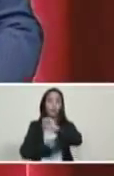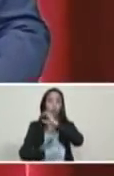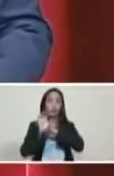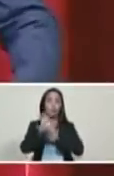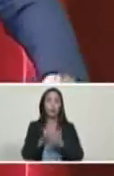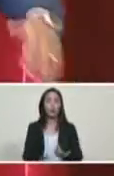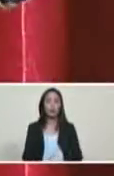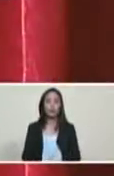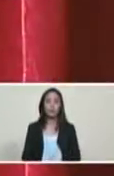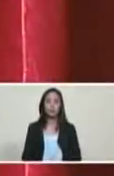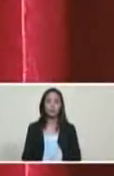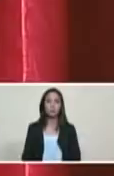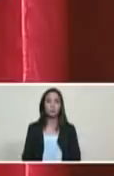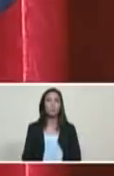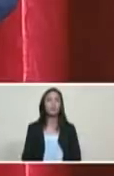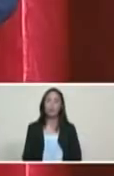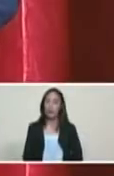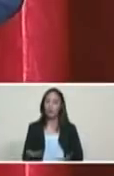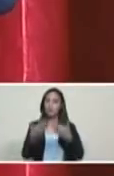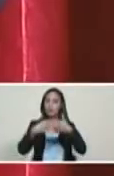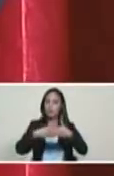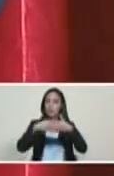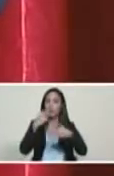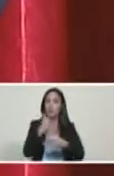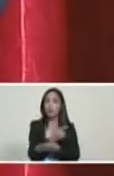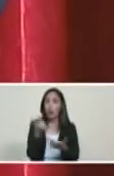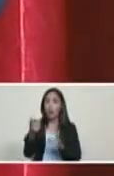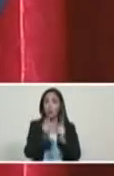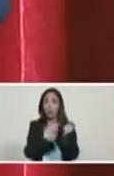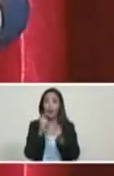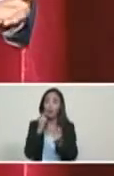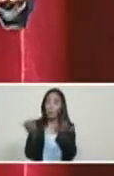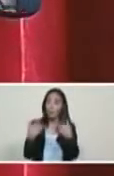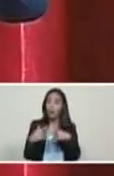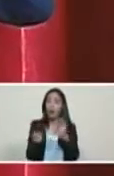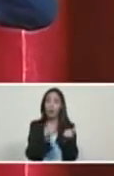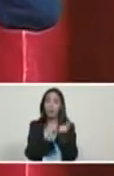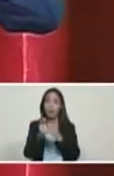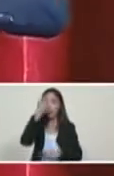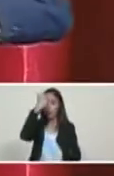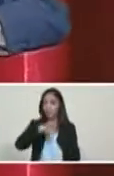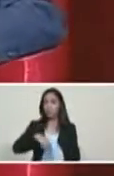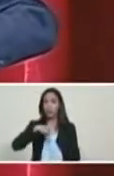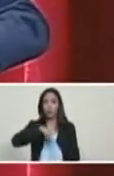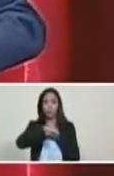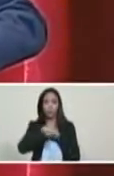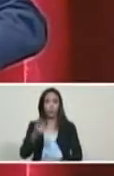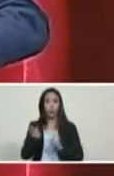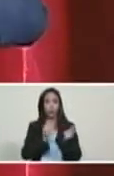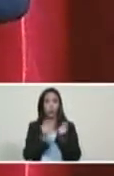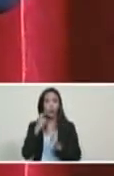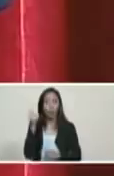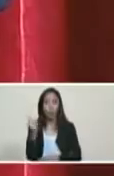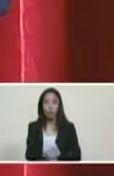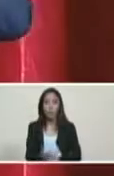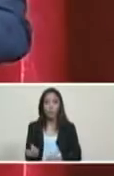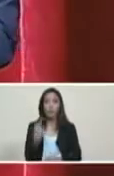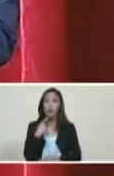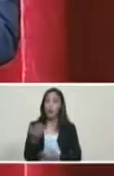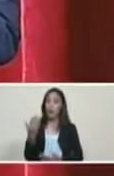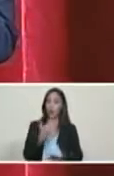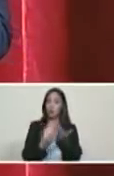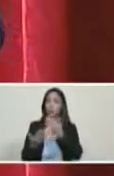fue capaz de extender su mano y decir, si quieren diálogo, nosotros también queremos diálogo. Lo que tú